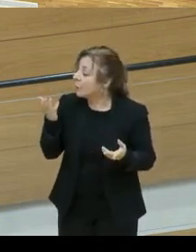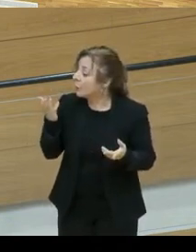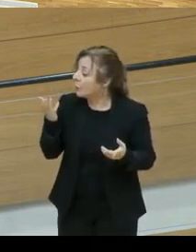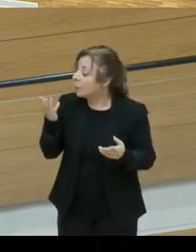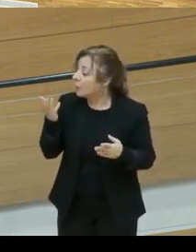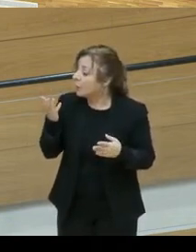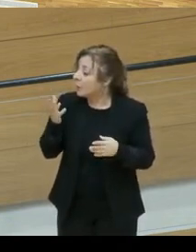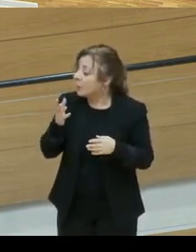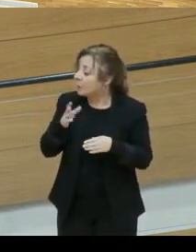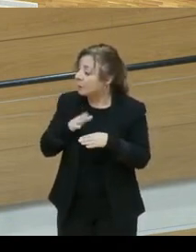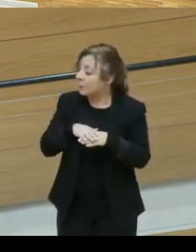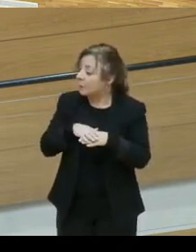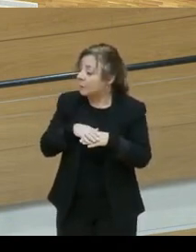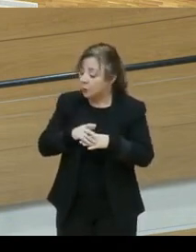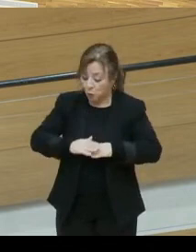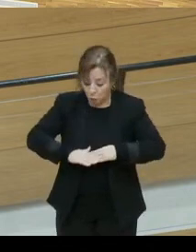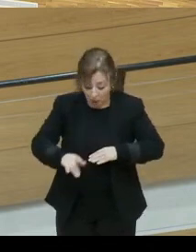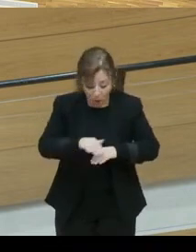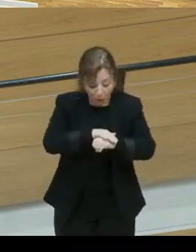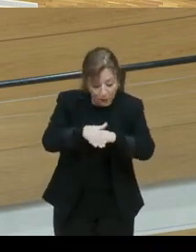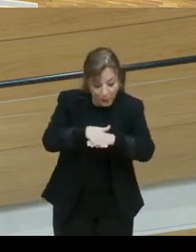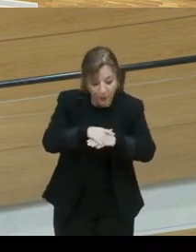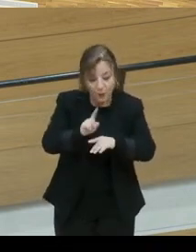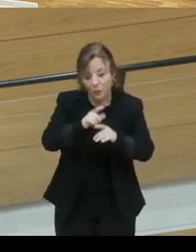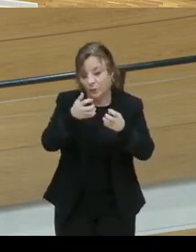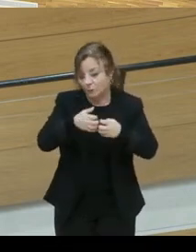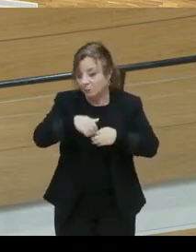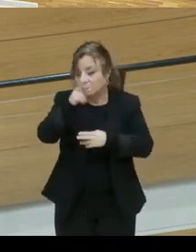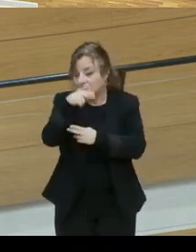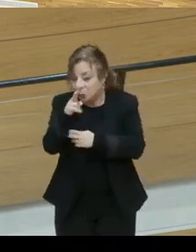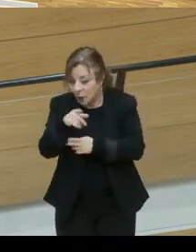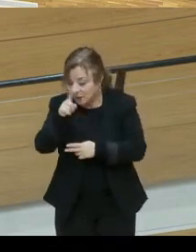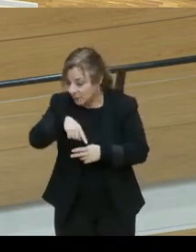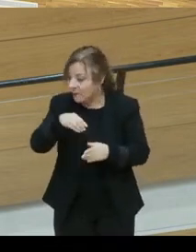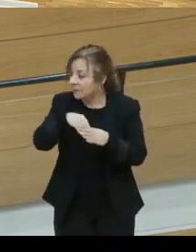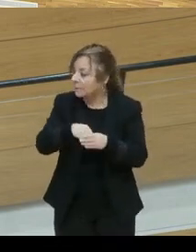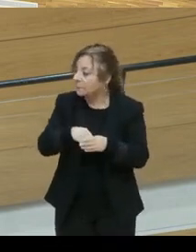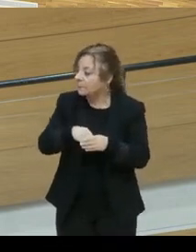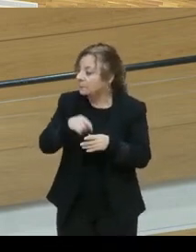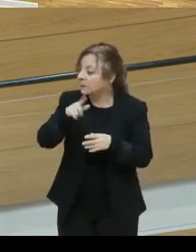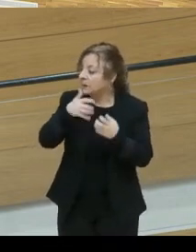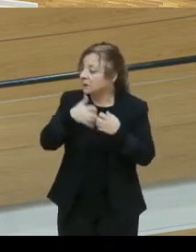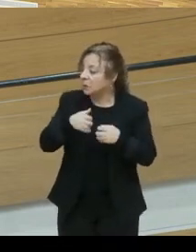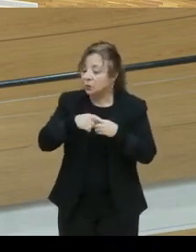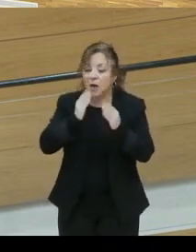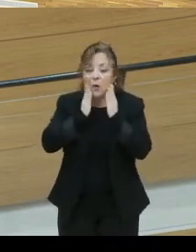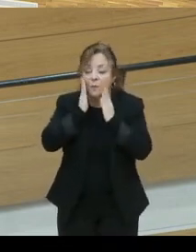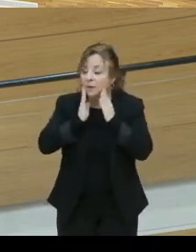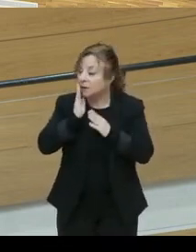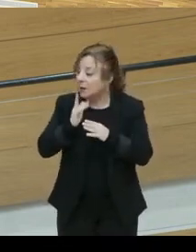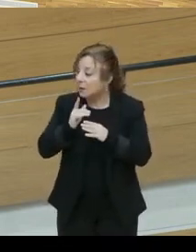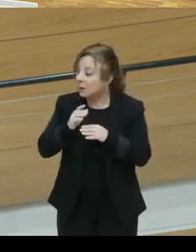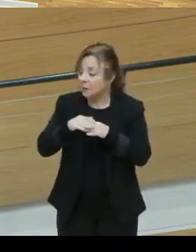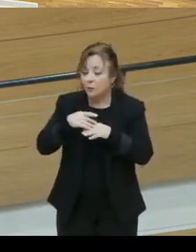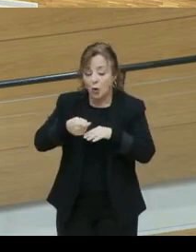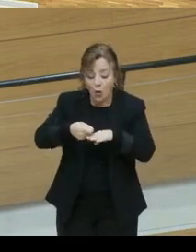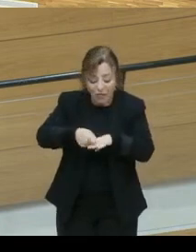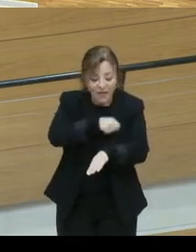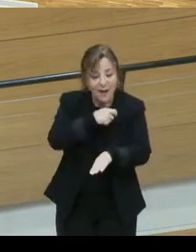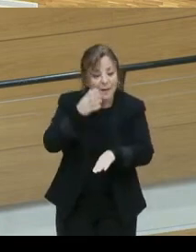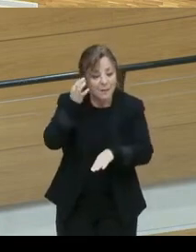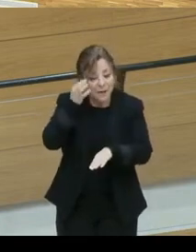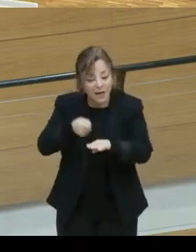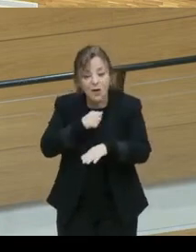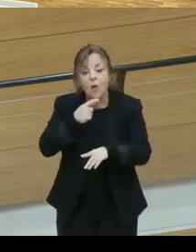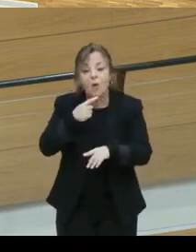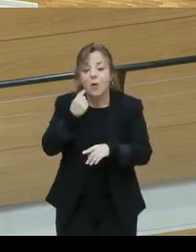para recubrir la superficie de suelos o en la industria de la pintura, y también en la industria cosmética, pues en ceras depilatorias, bálsamos de